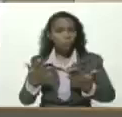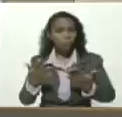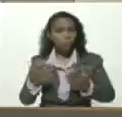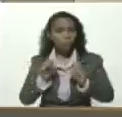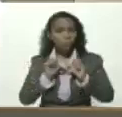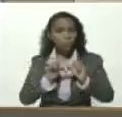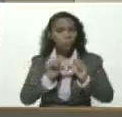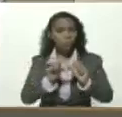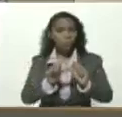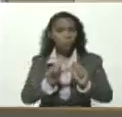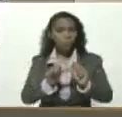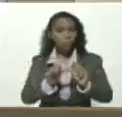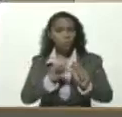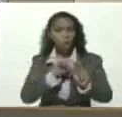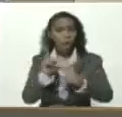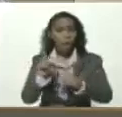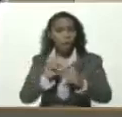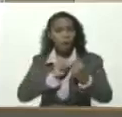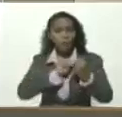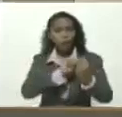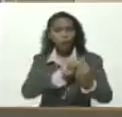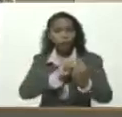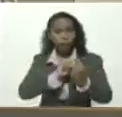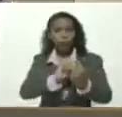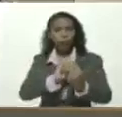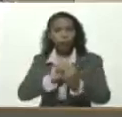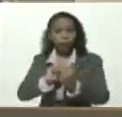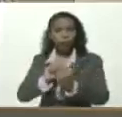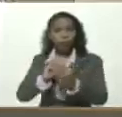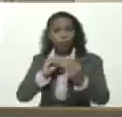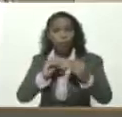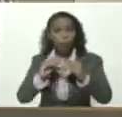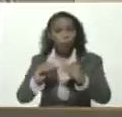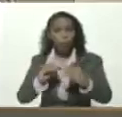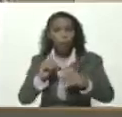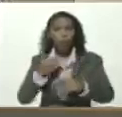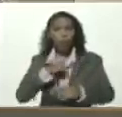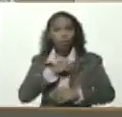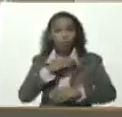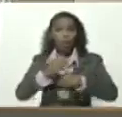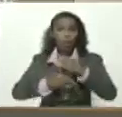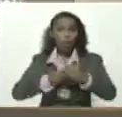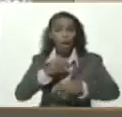mantener ese diálogo que permita ir equilibrando. Hemos tomado algunas medidas,